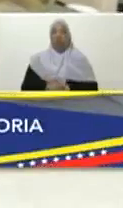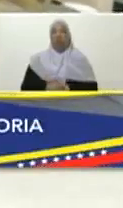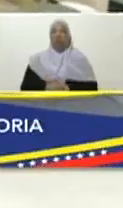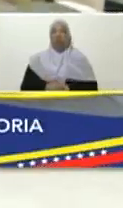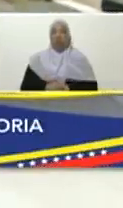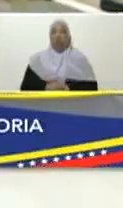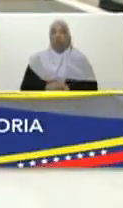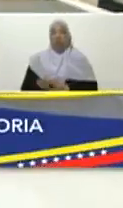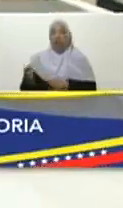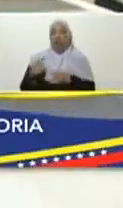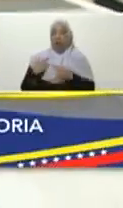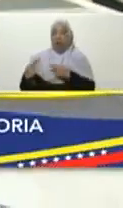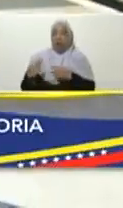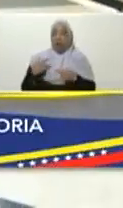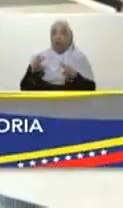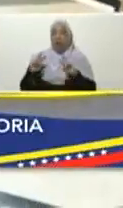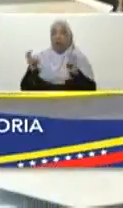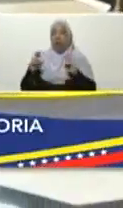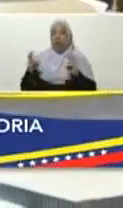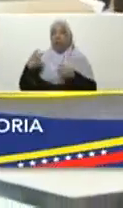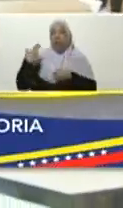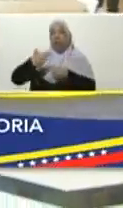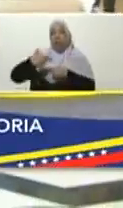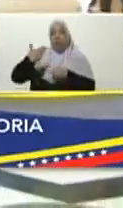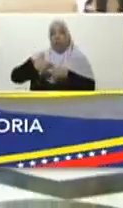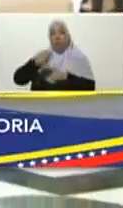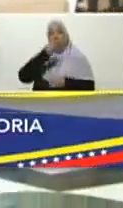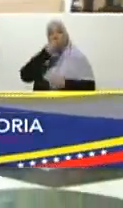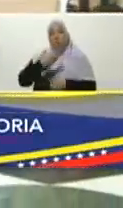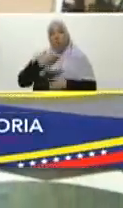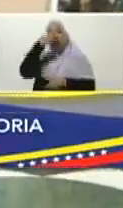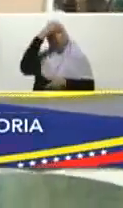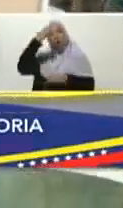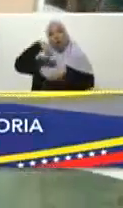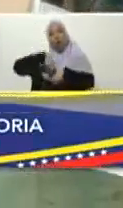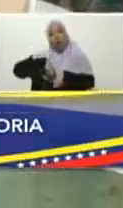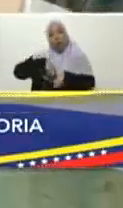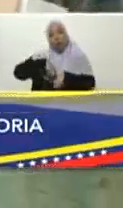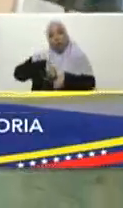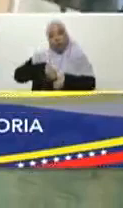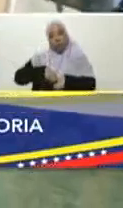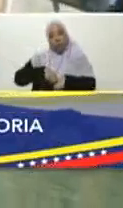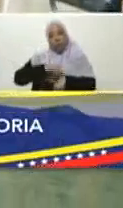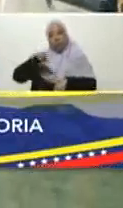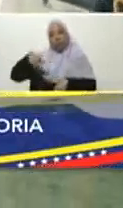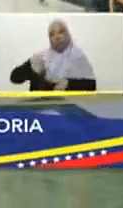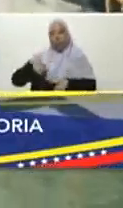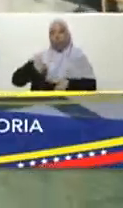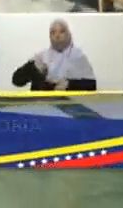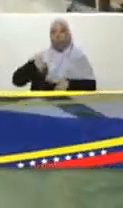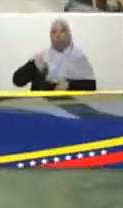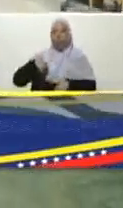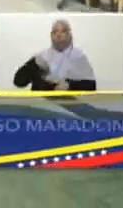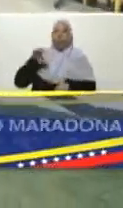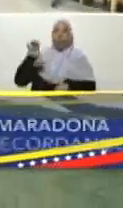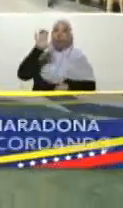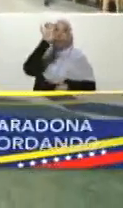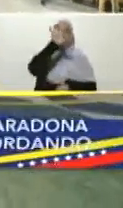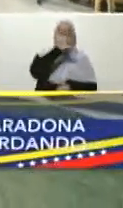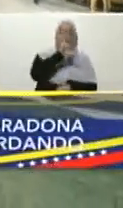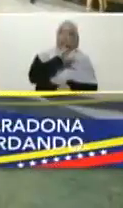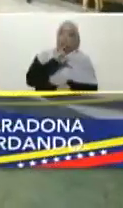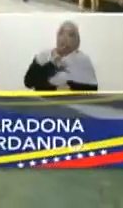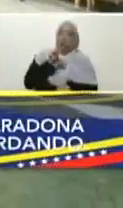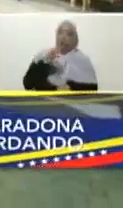en relación al tema Petrocaribe, un buen acuerdo para nuestros países.